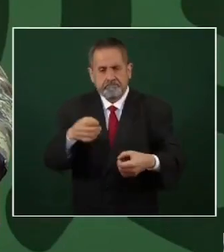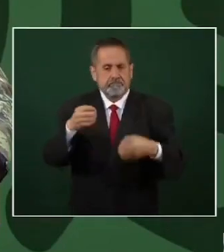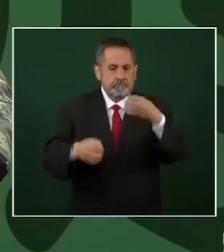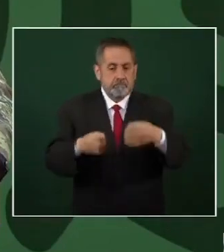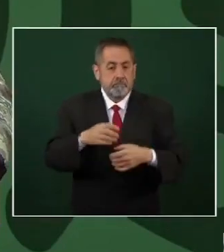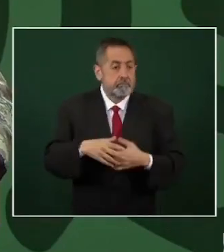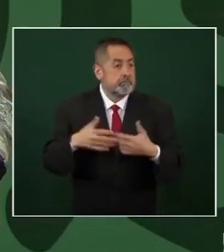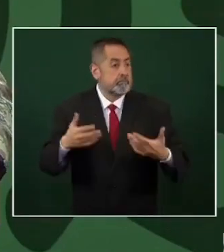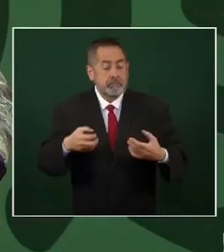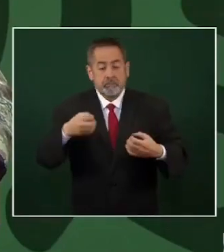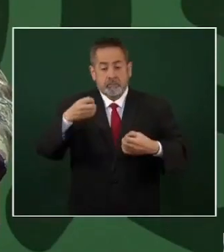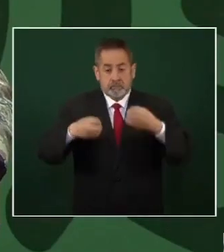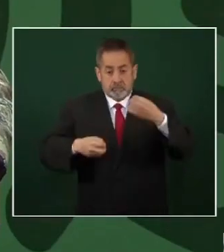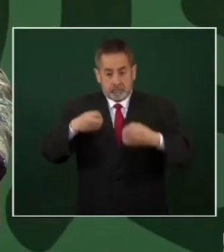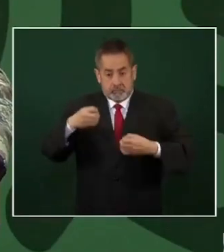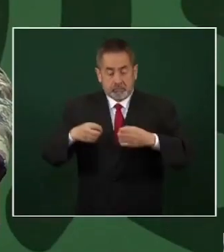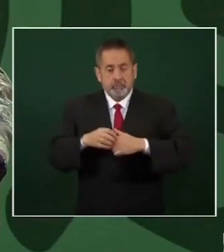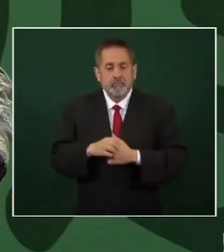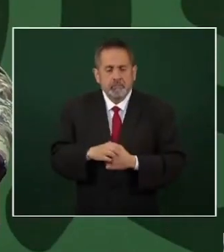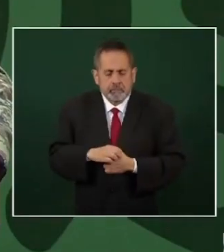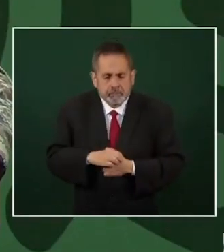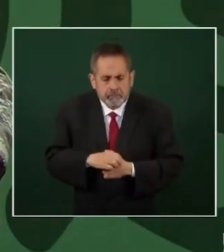de control